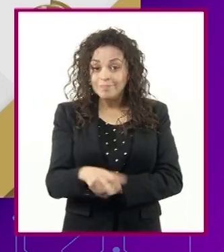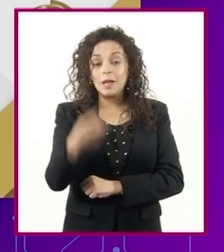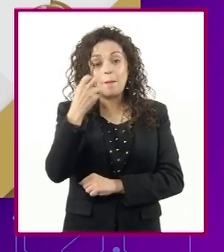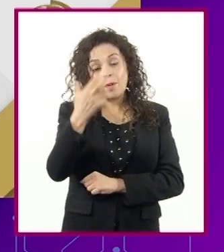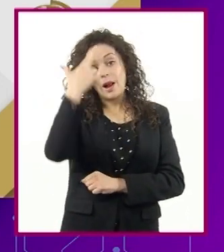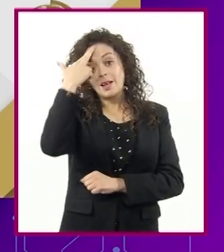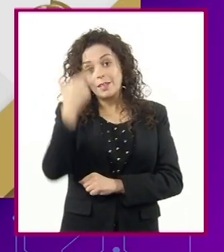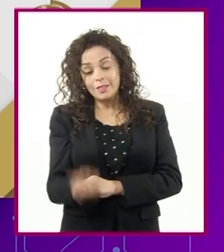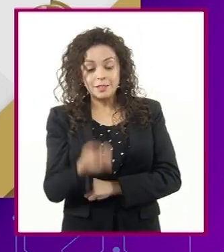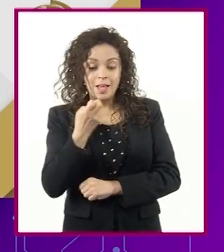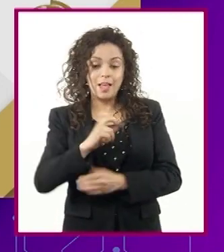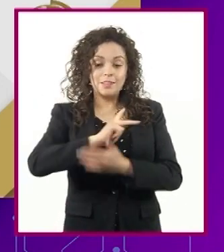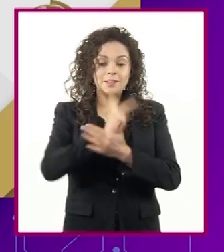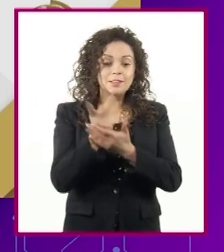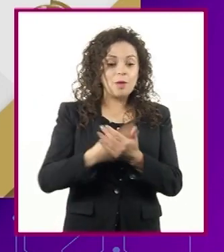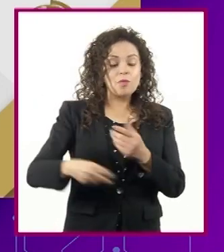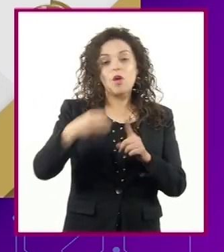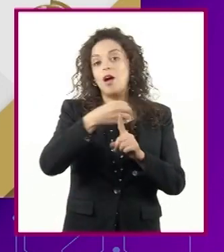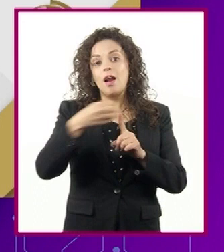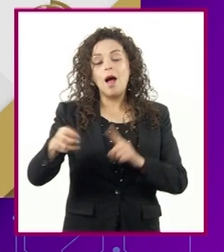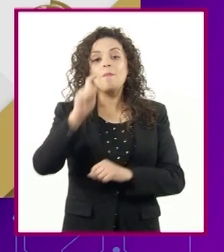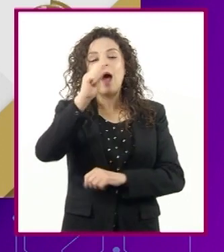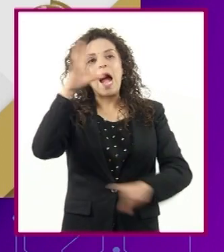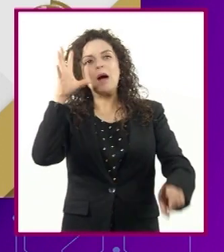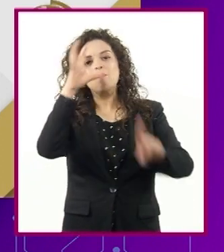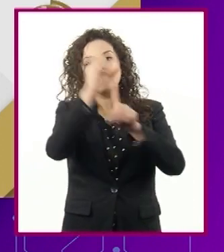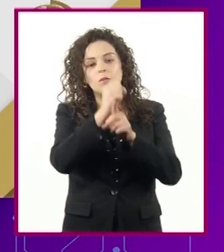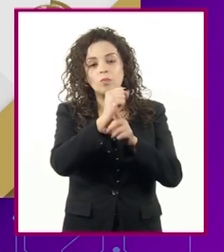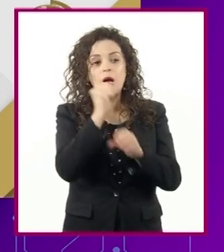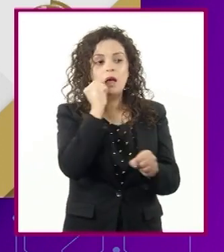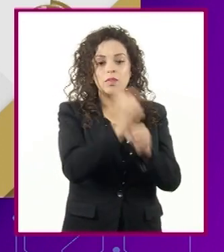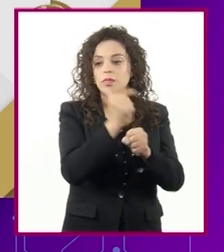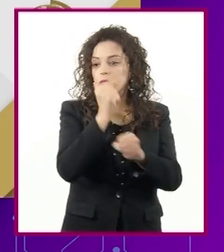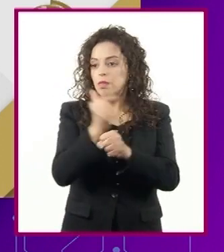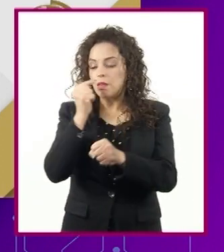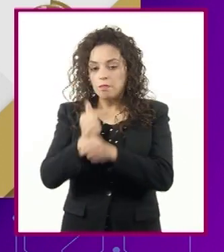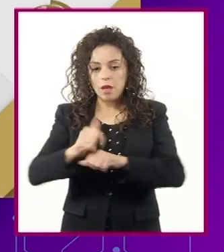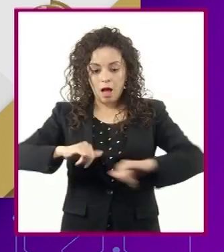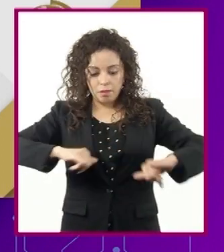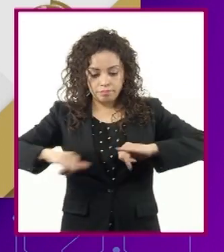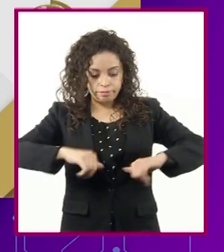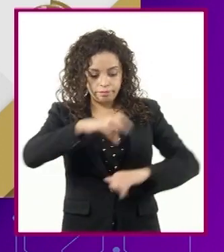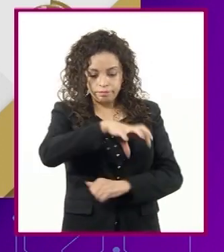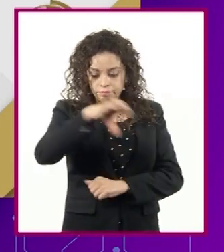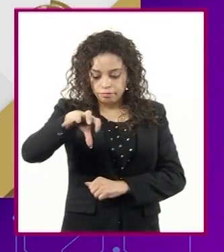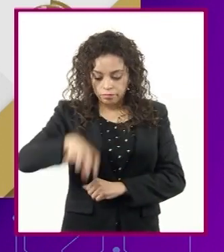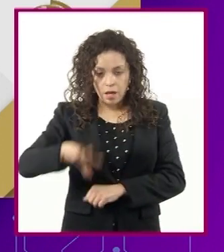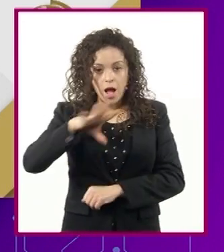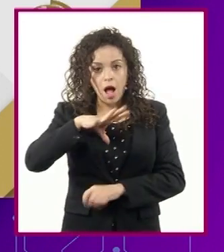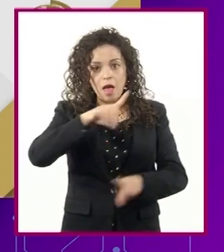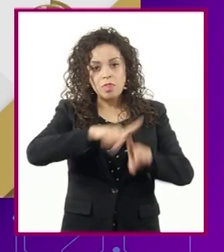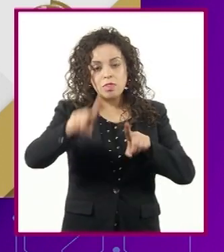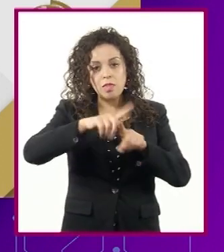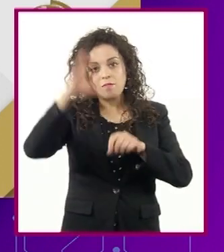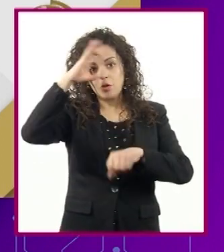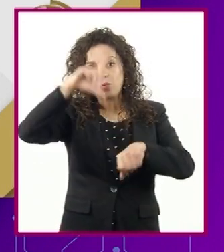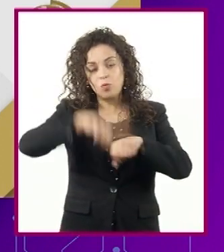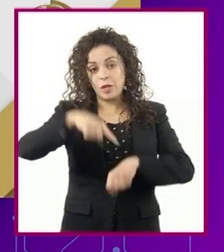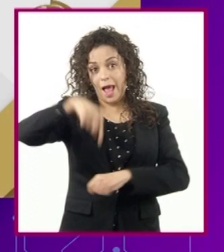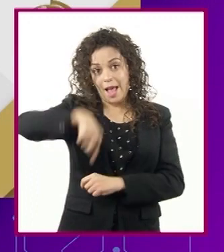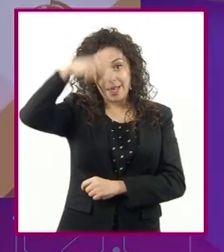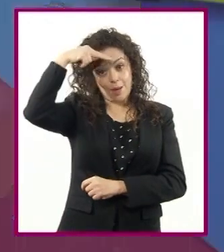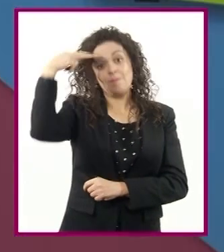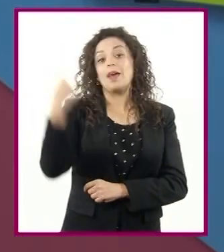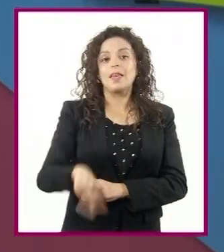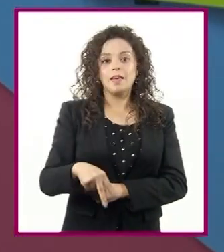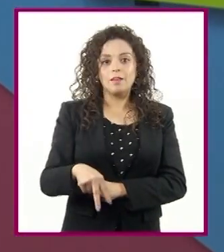en esta sesión tenemos como propósito identificar la distribución de la diversidad cultural en México. Suena